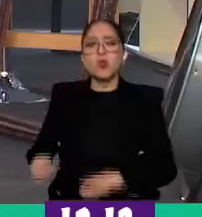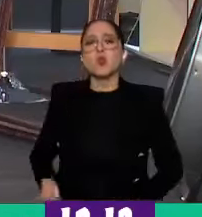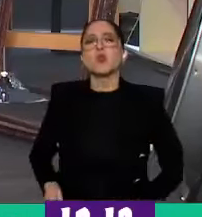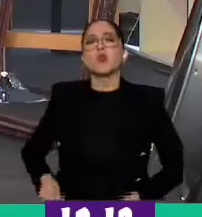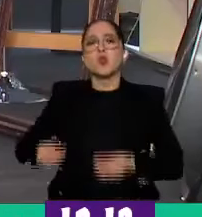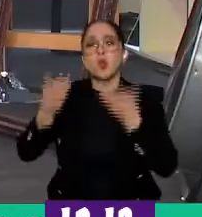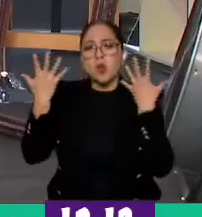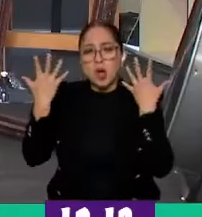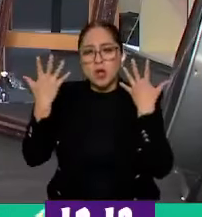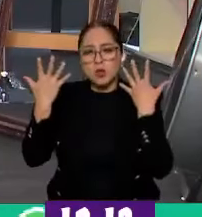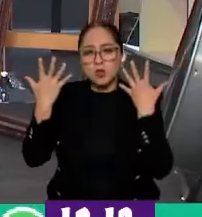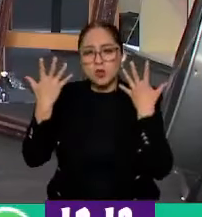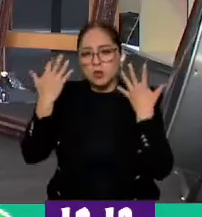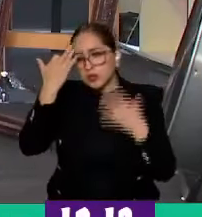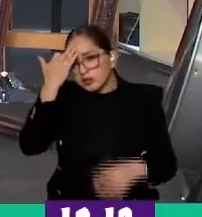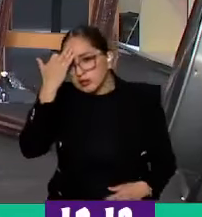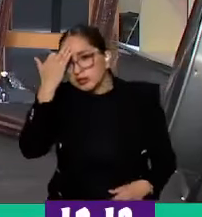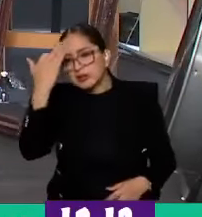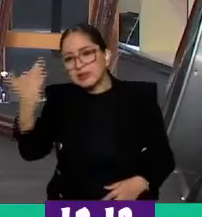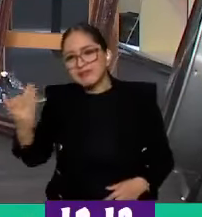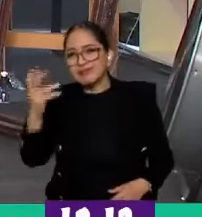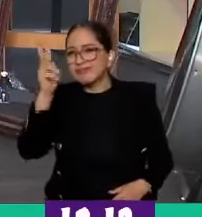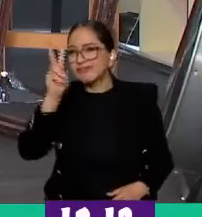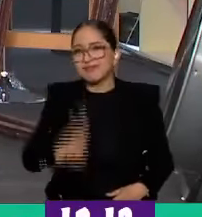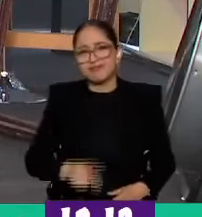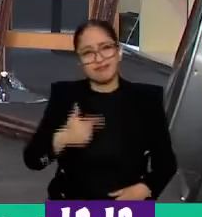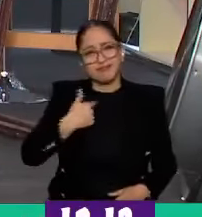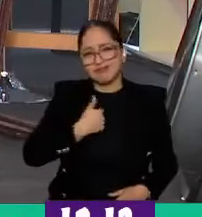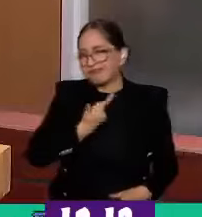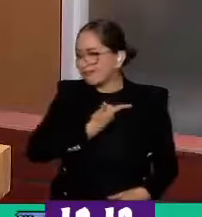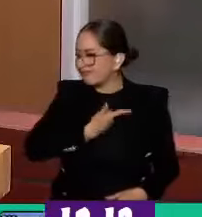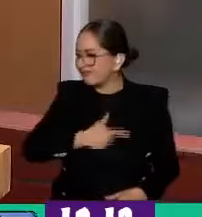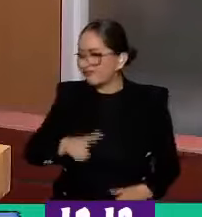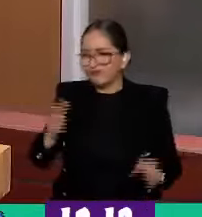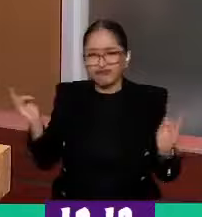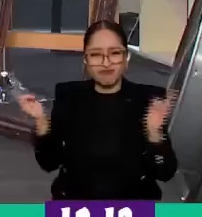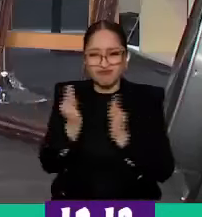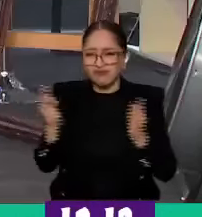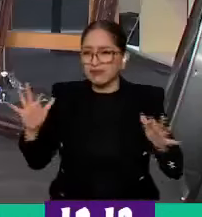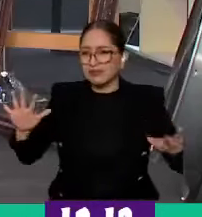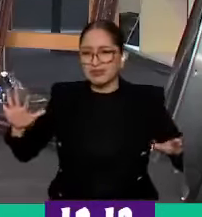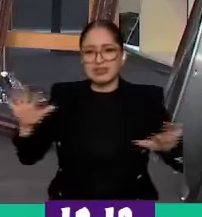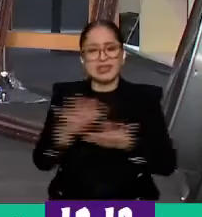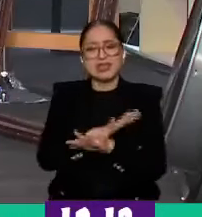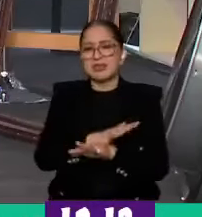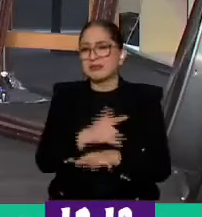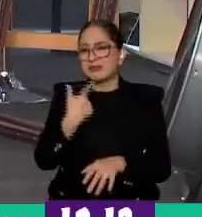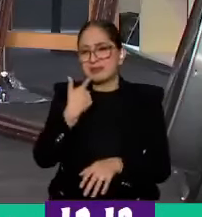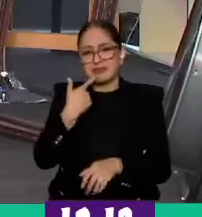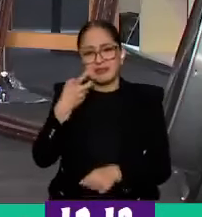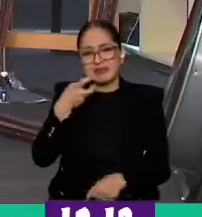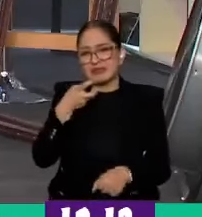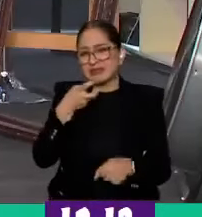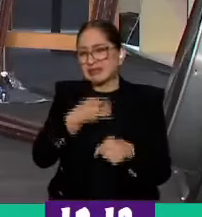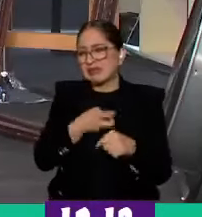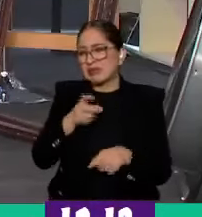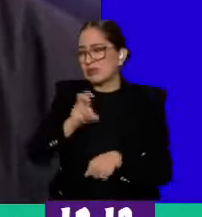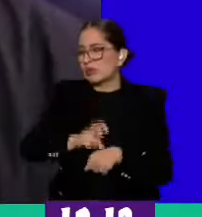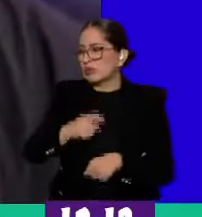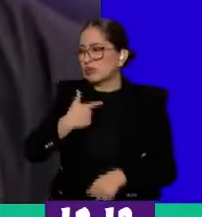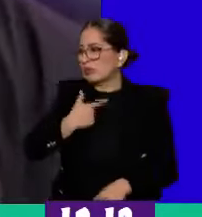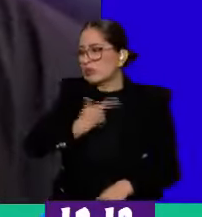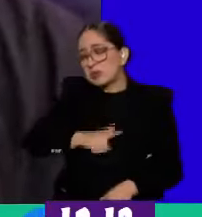en estado comestible. Aunque a mí no me gusta porque sí les cambia toda la facha. Sí, les cambia la consistencia. Pero ¿cuánto